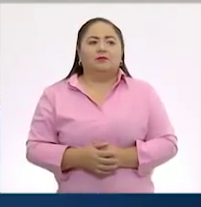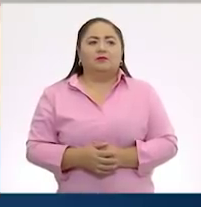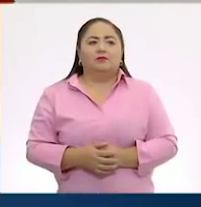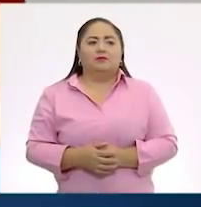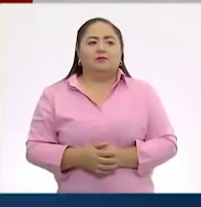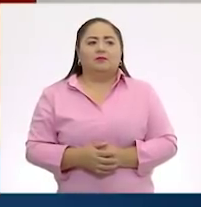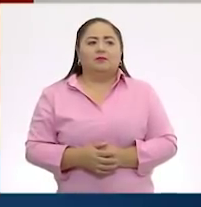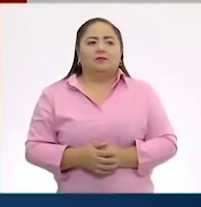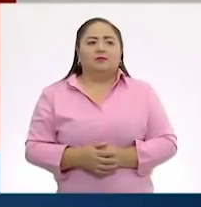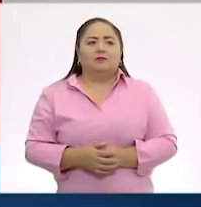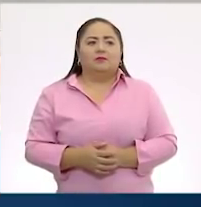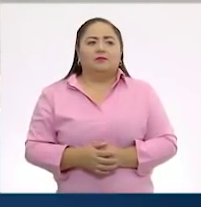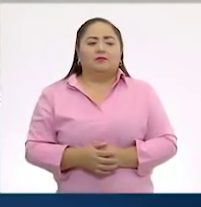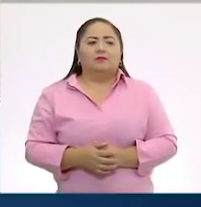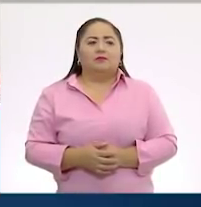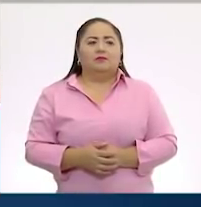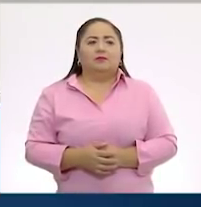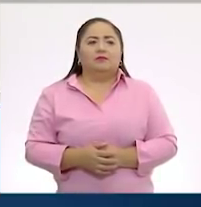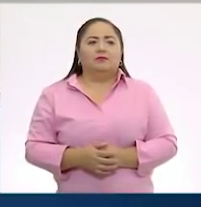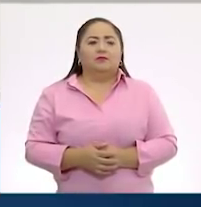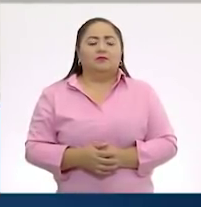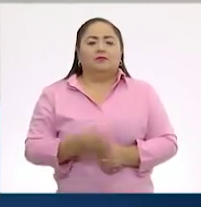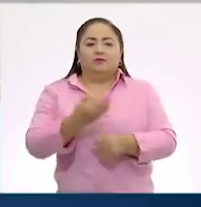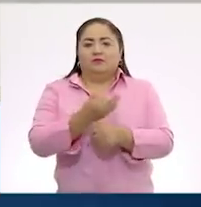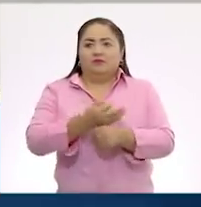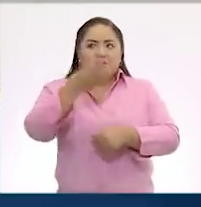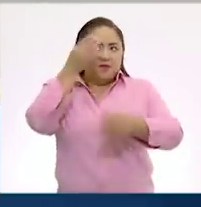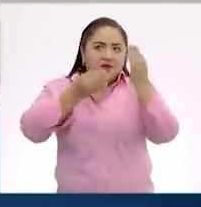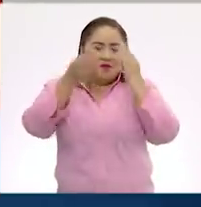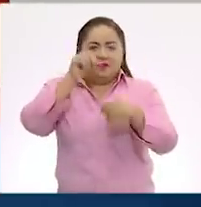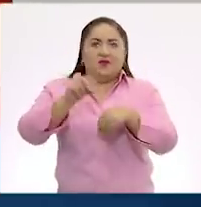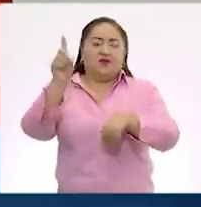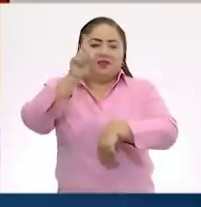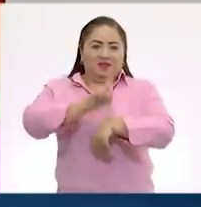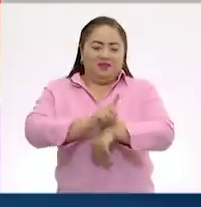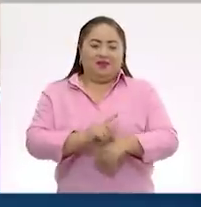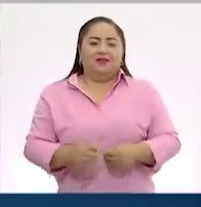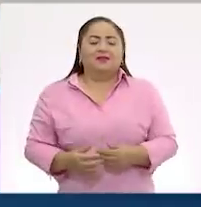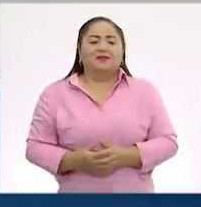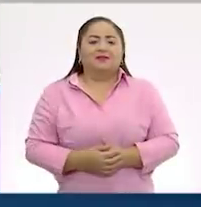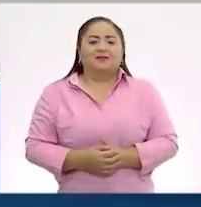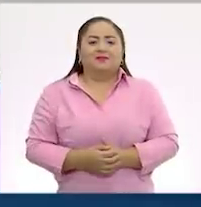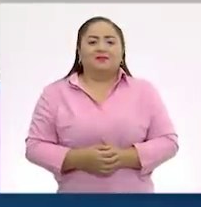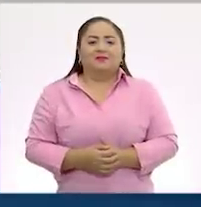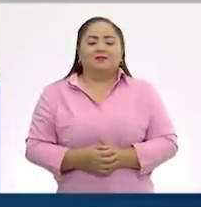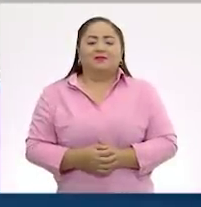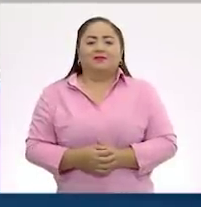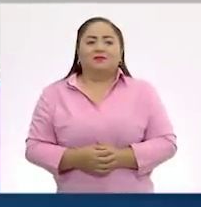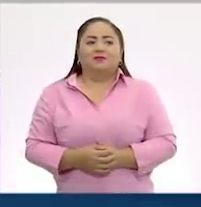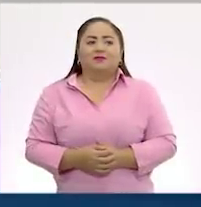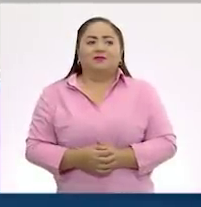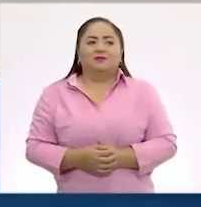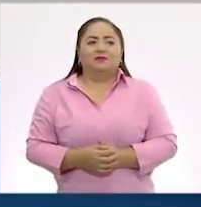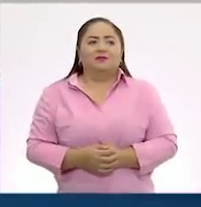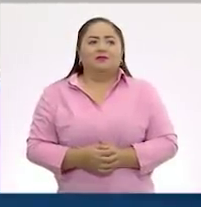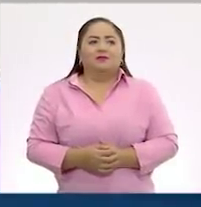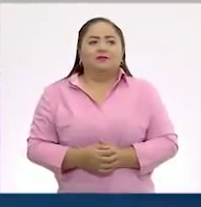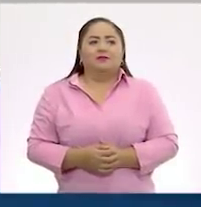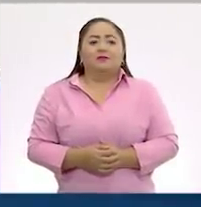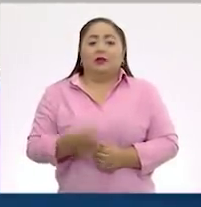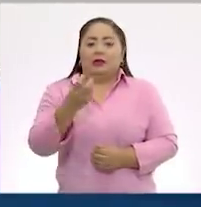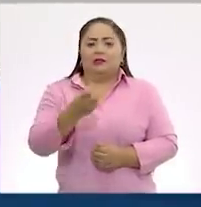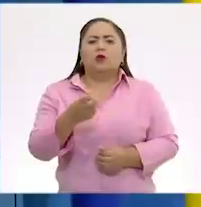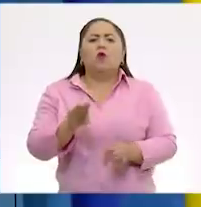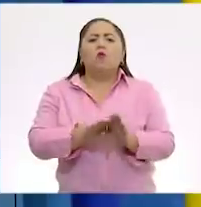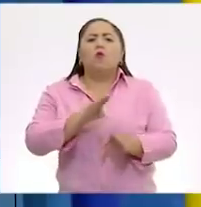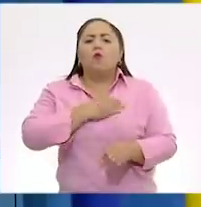móviles. Son conceptos que estamos aprendiendo el día de hoy. Sí. Esto es como un buen